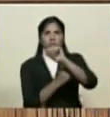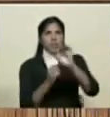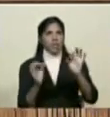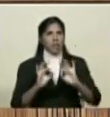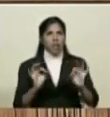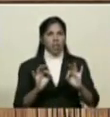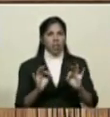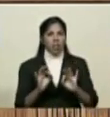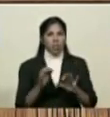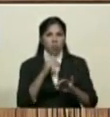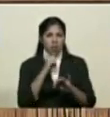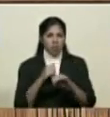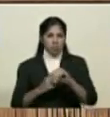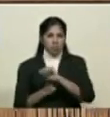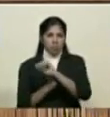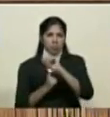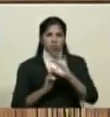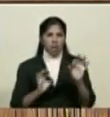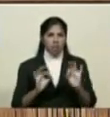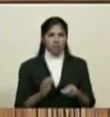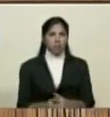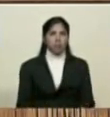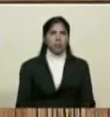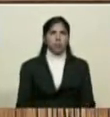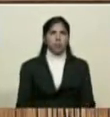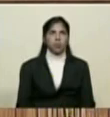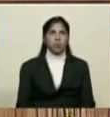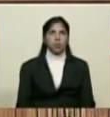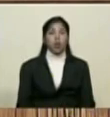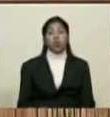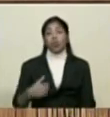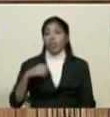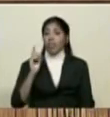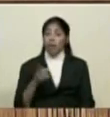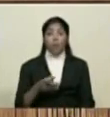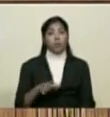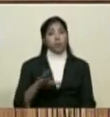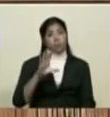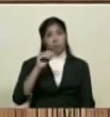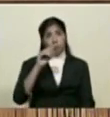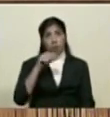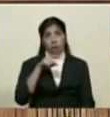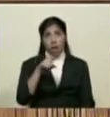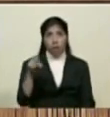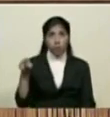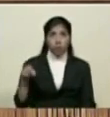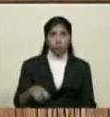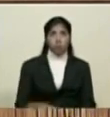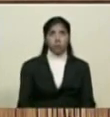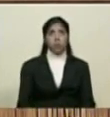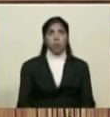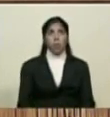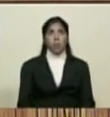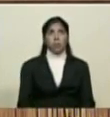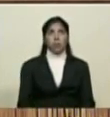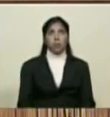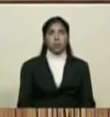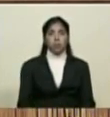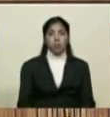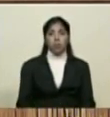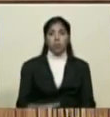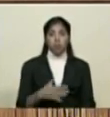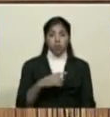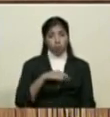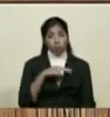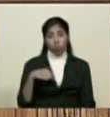Pero hay algo importante, y debo decírselo al país. Nosotros hemos sostenido, porque nos importa como Estado, ¿verdad?,